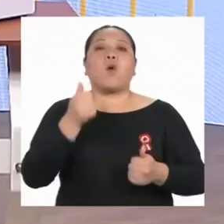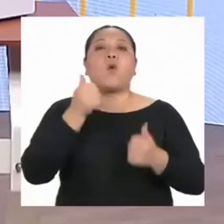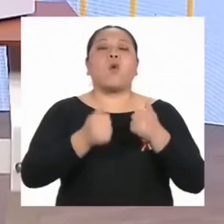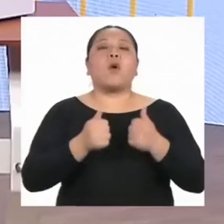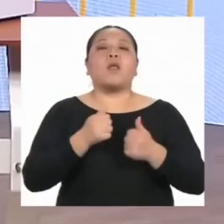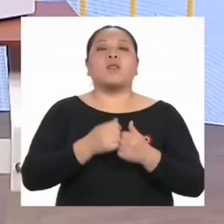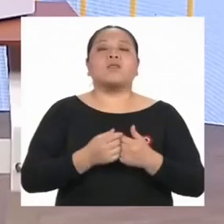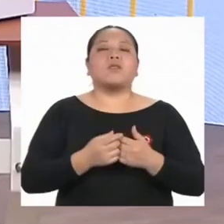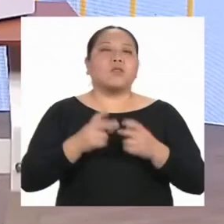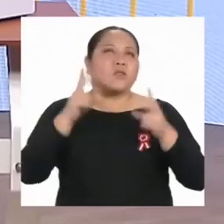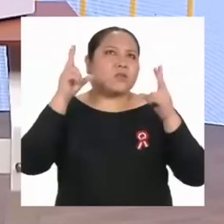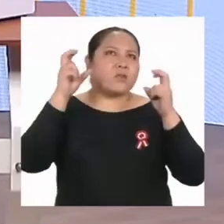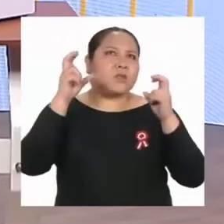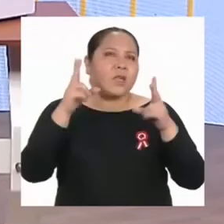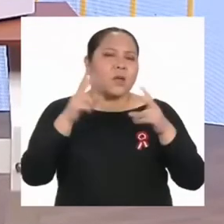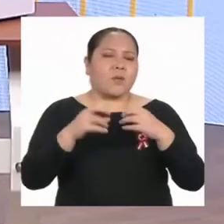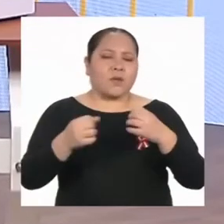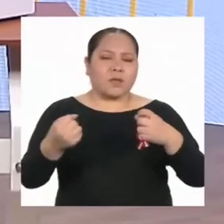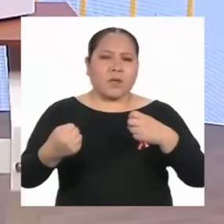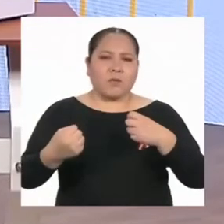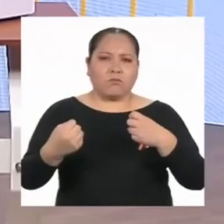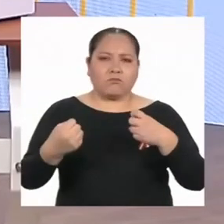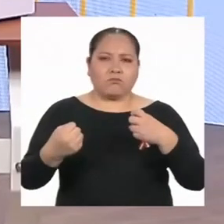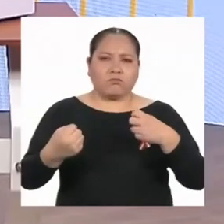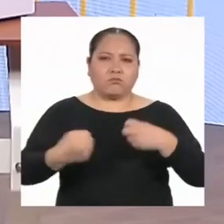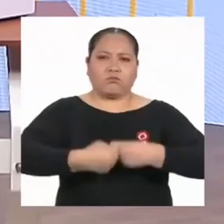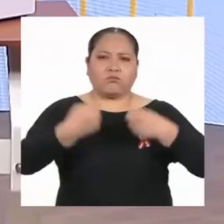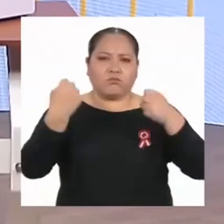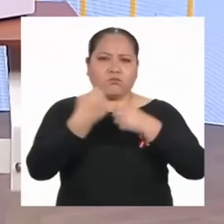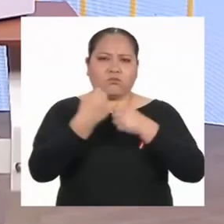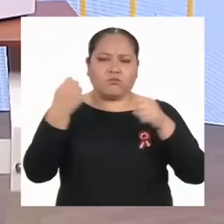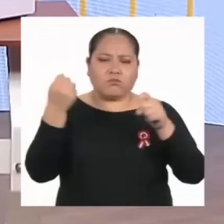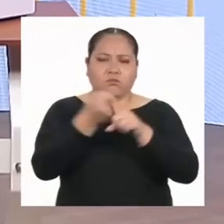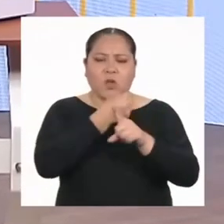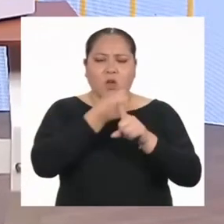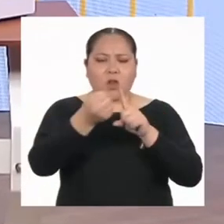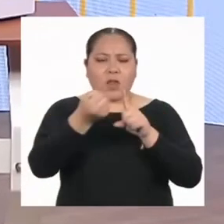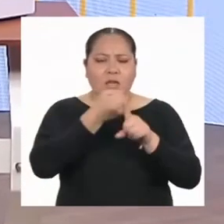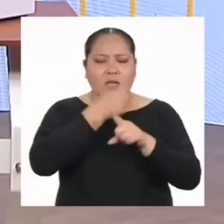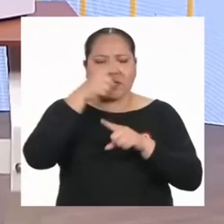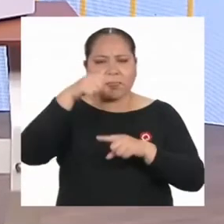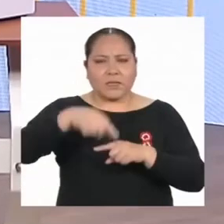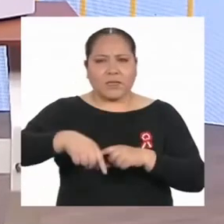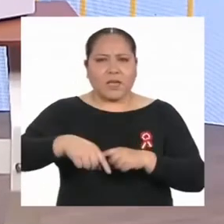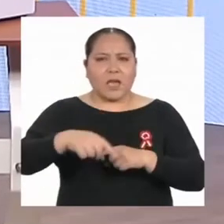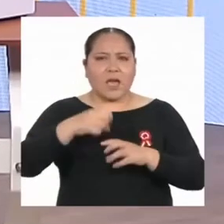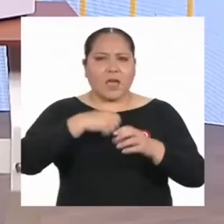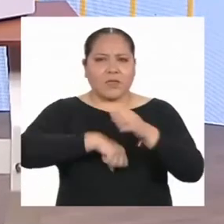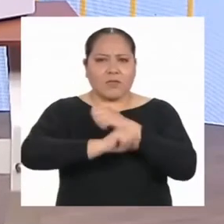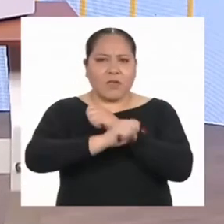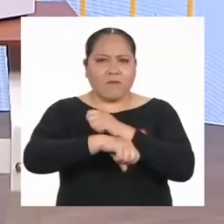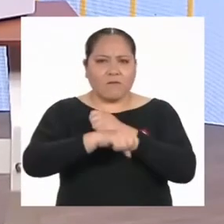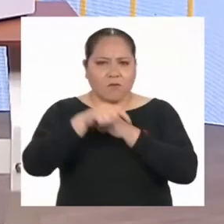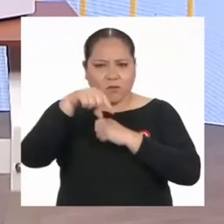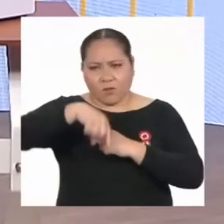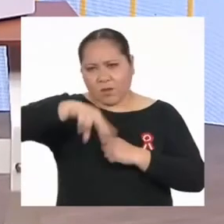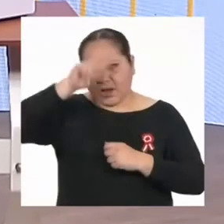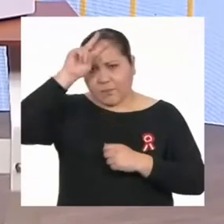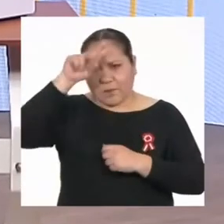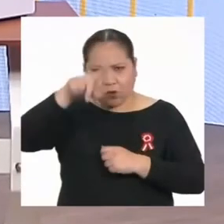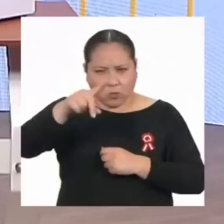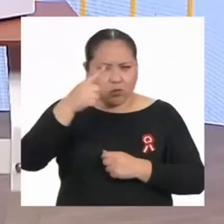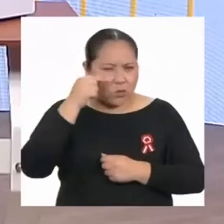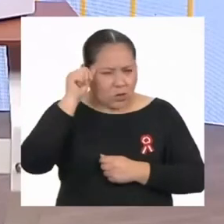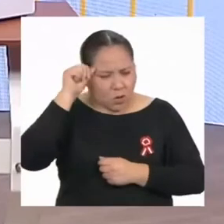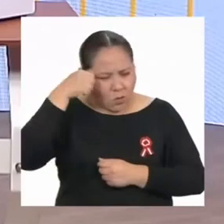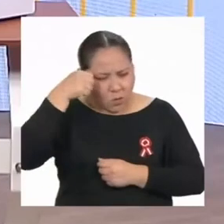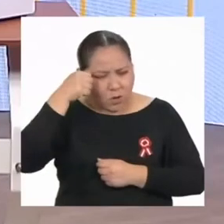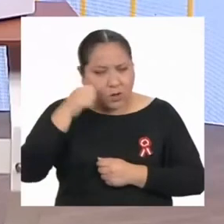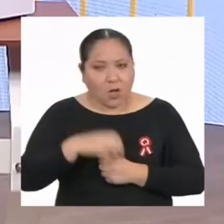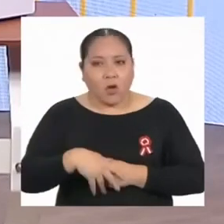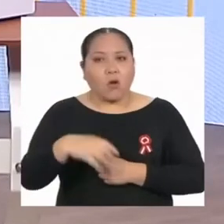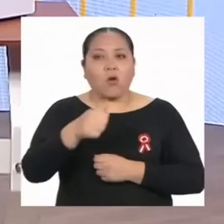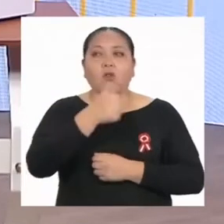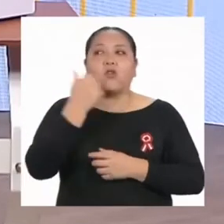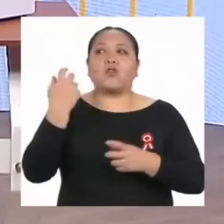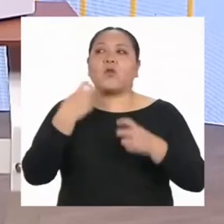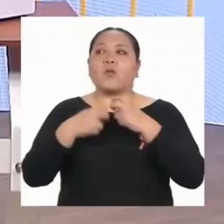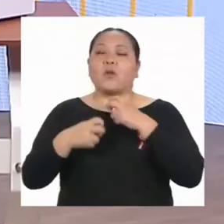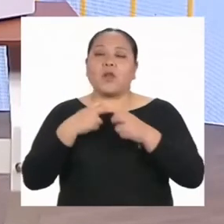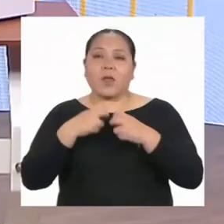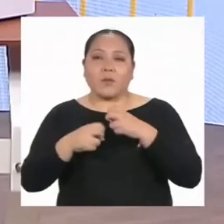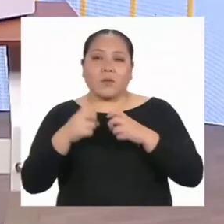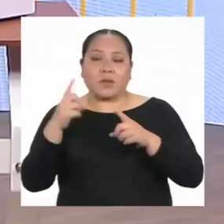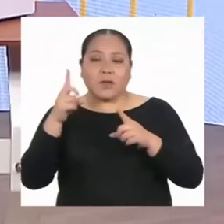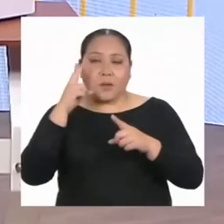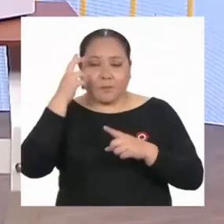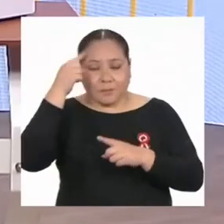situaciones de violencia en el fútbol peruano recuerdan? ¿Qué otras acciones consideramos violentas? Conversen sobre eso